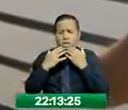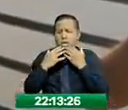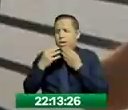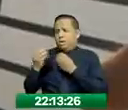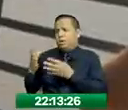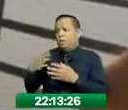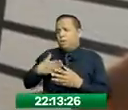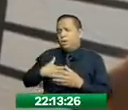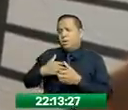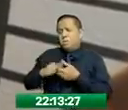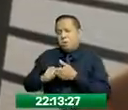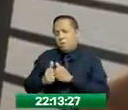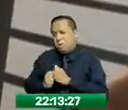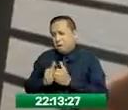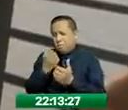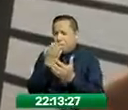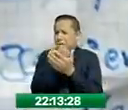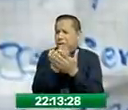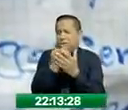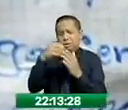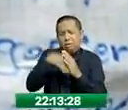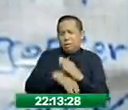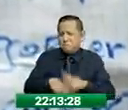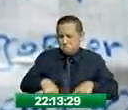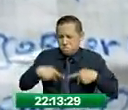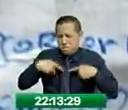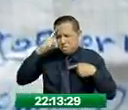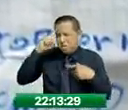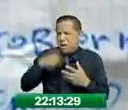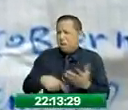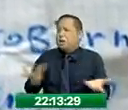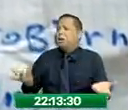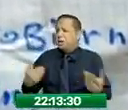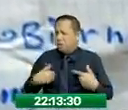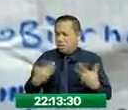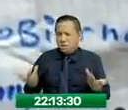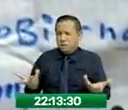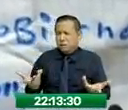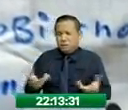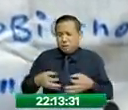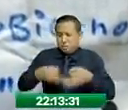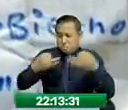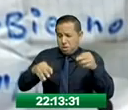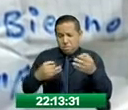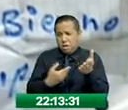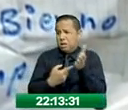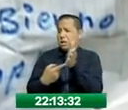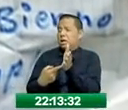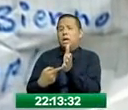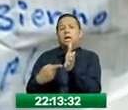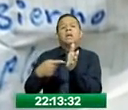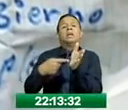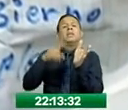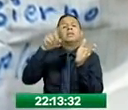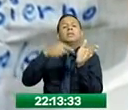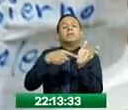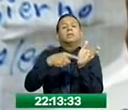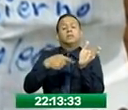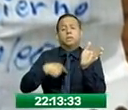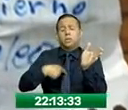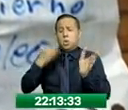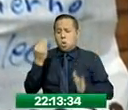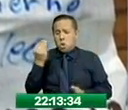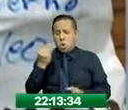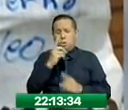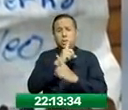problemas económicos que la vida ya no le importaba y llevaba consigo un papel que dice textualmente soy un joven con